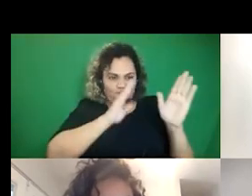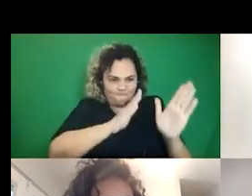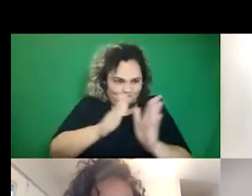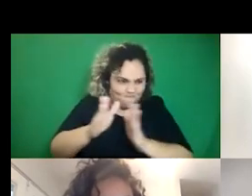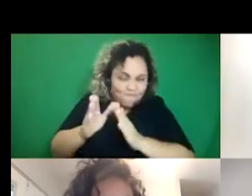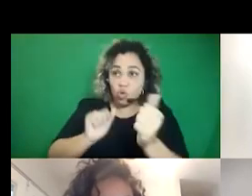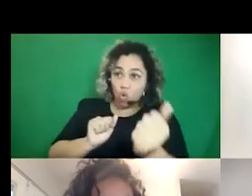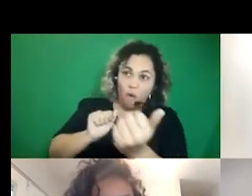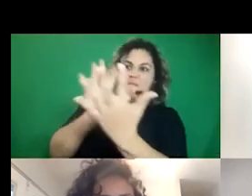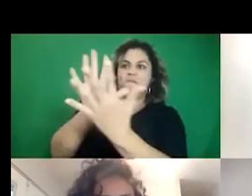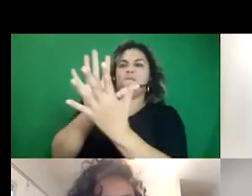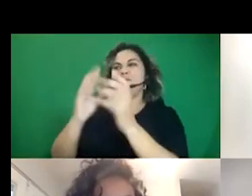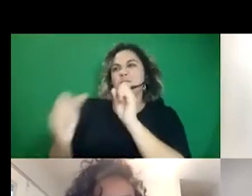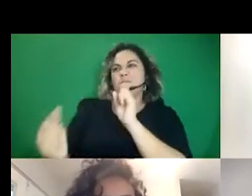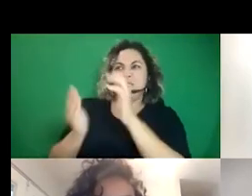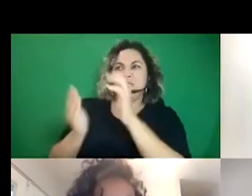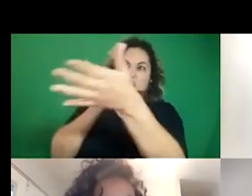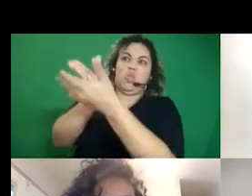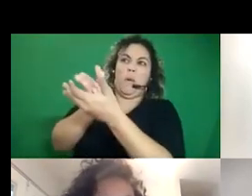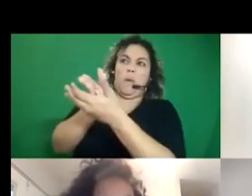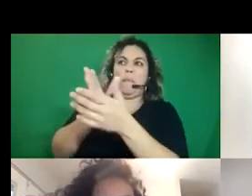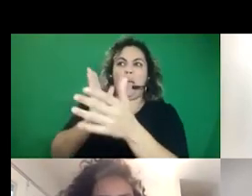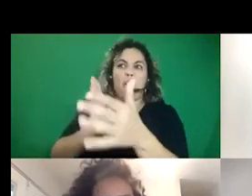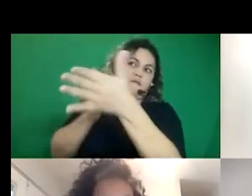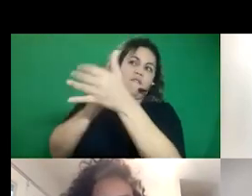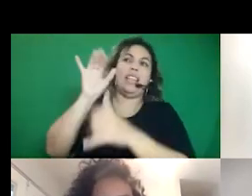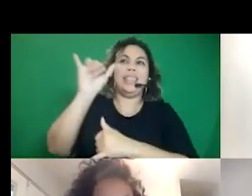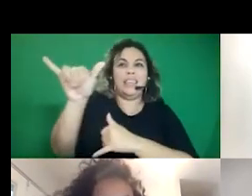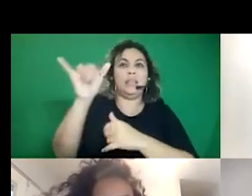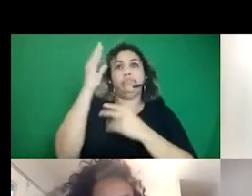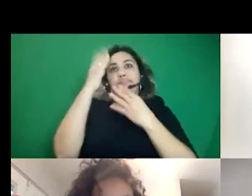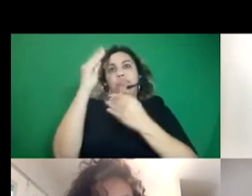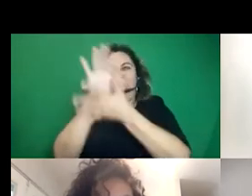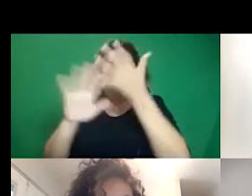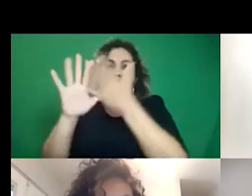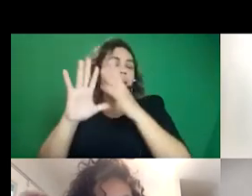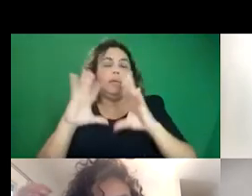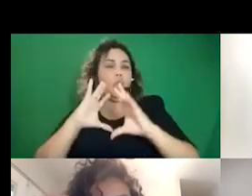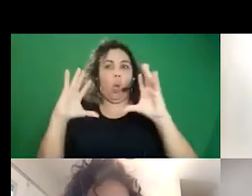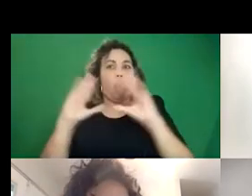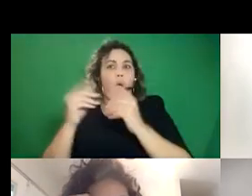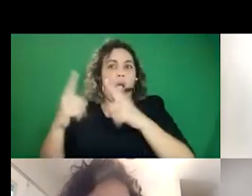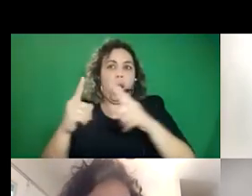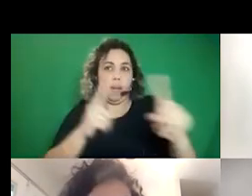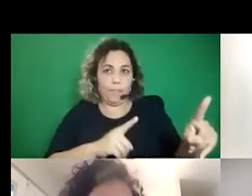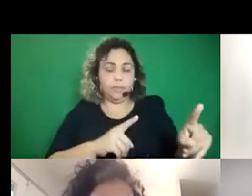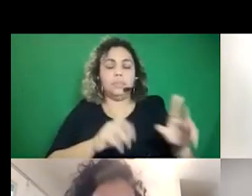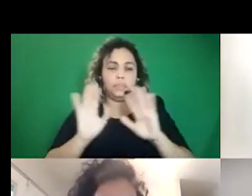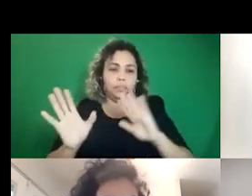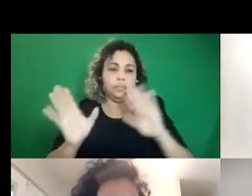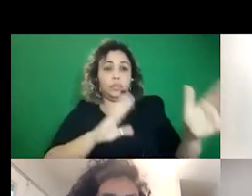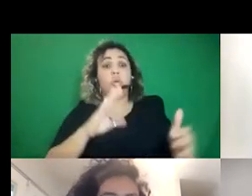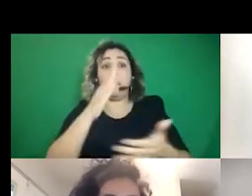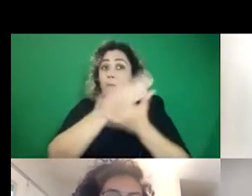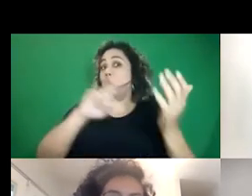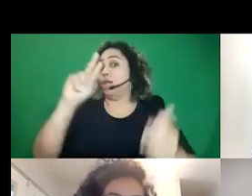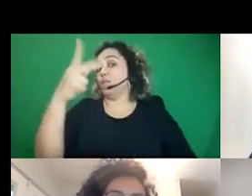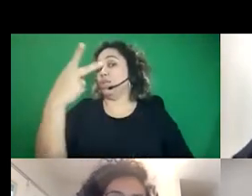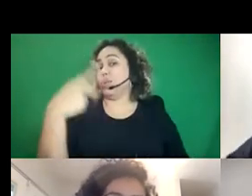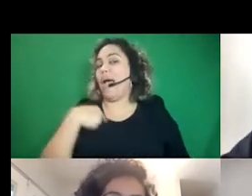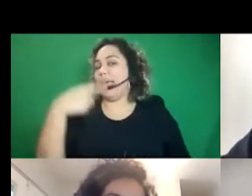crear para pensar todas las distintas maneras que podemos enfrentar y confrontar a la la desinformación